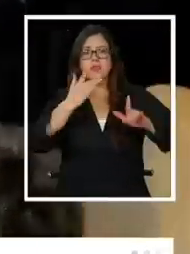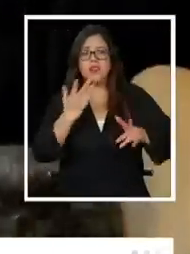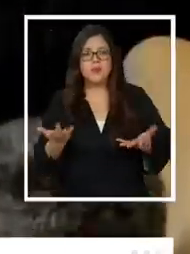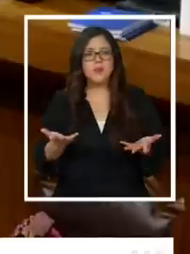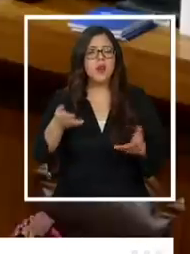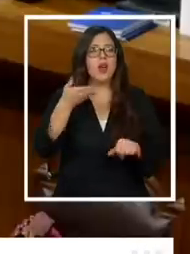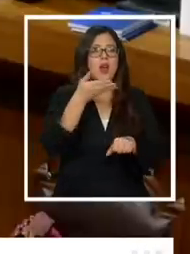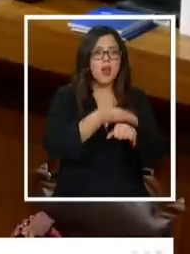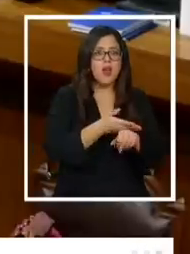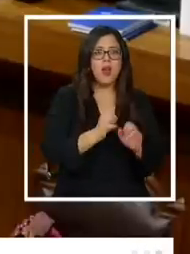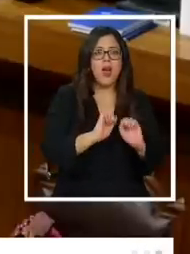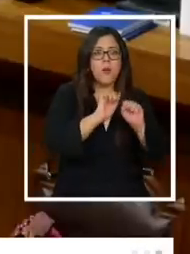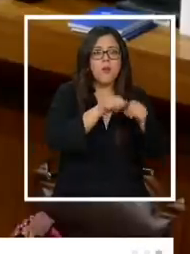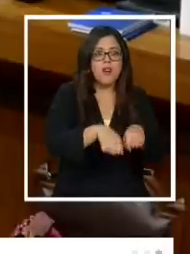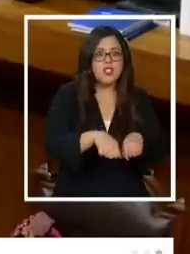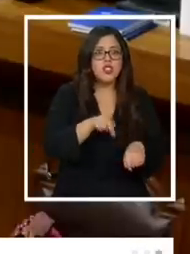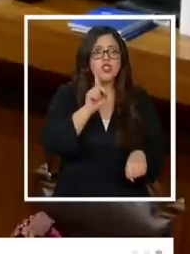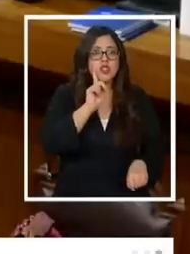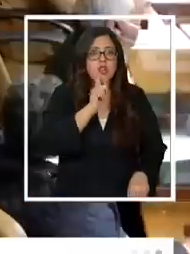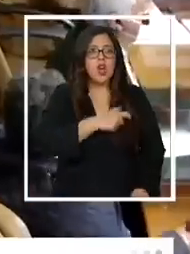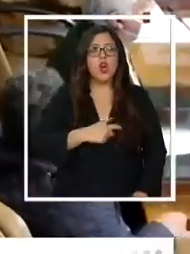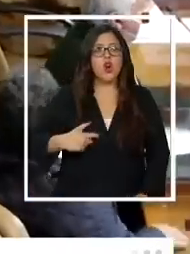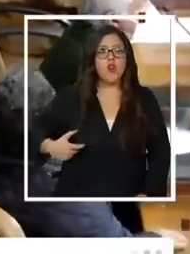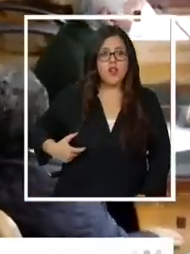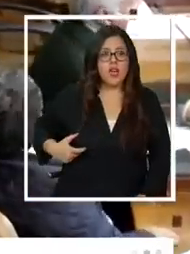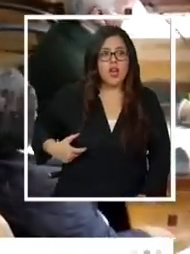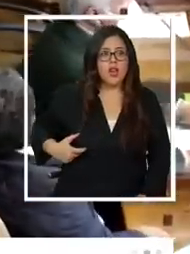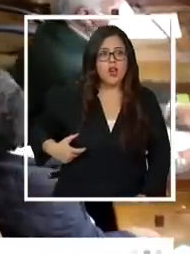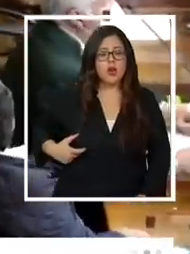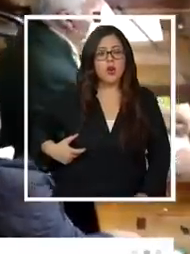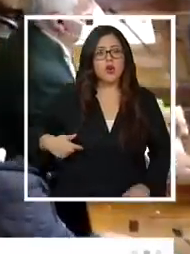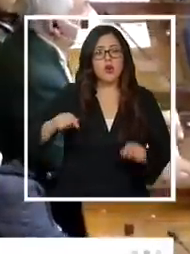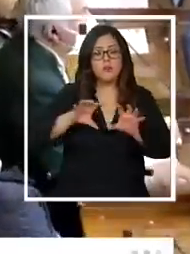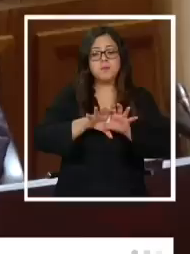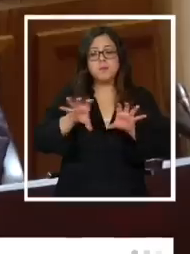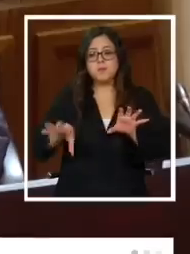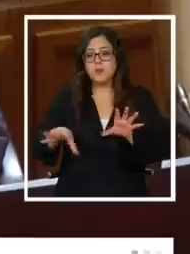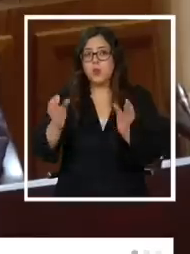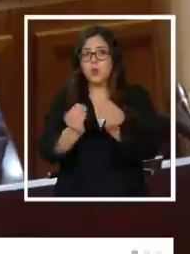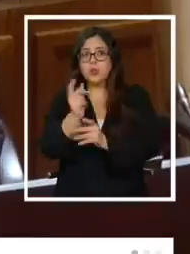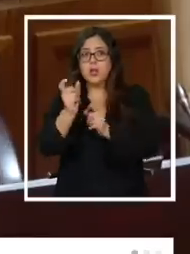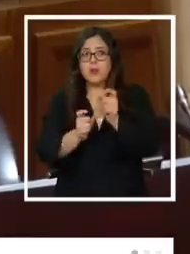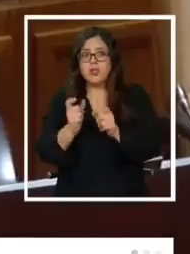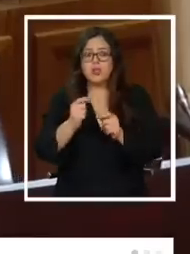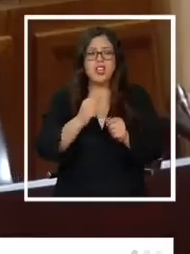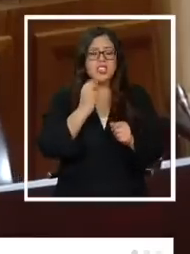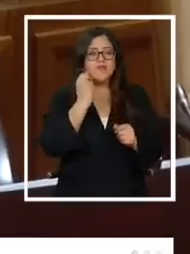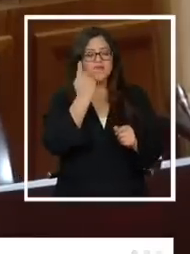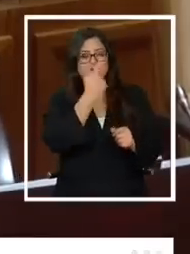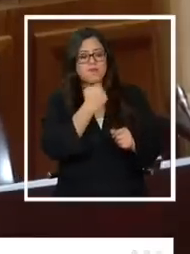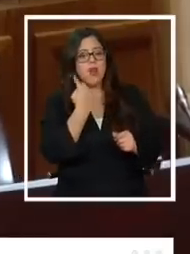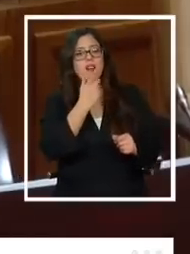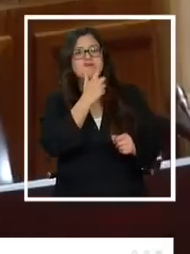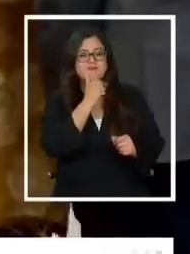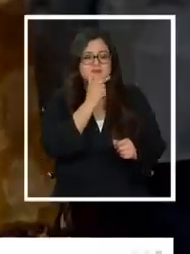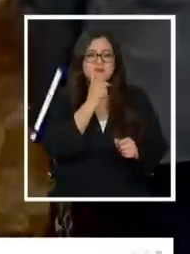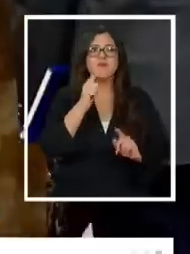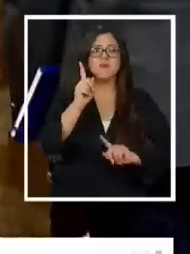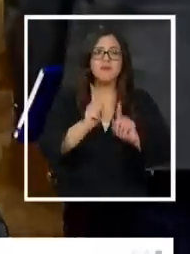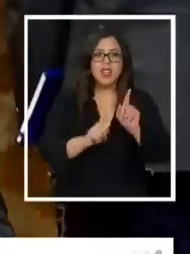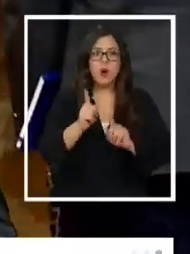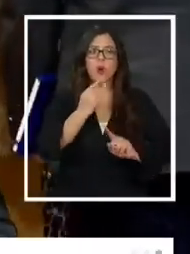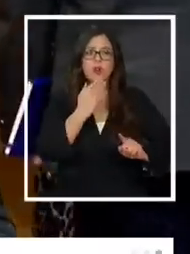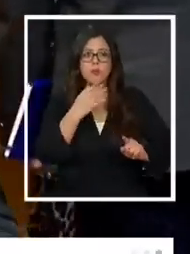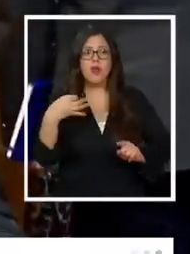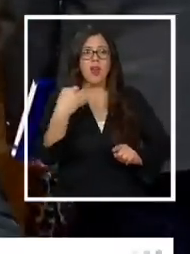quien solicitaba la aprobación era el propio gobierno. Al otro lado de la vereda, muchos rostros reflejaban dudas. Y no solo eso, algunos